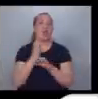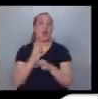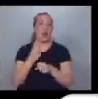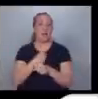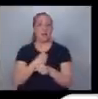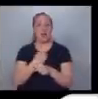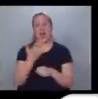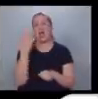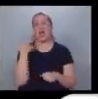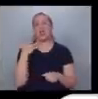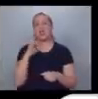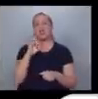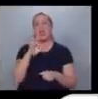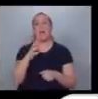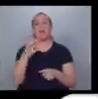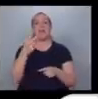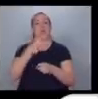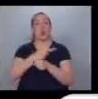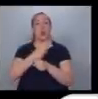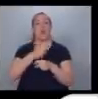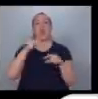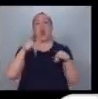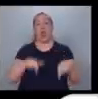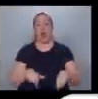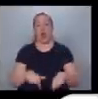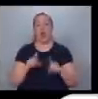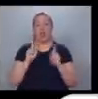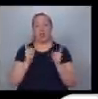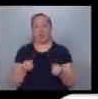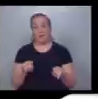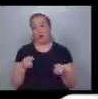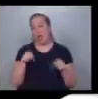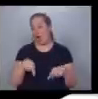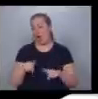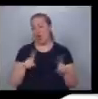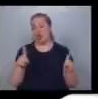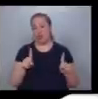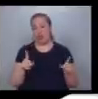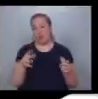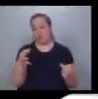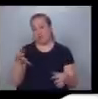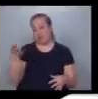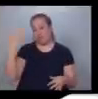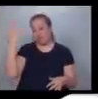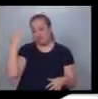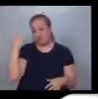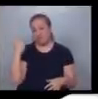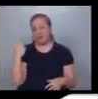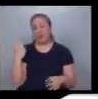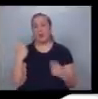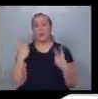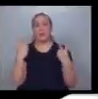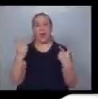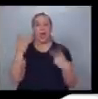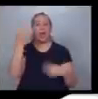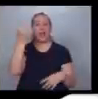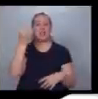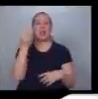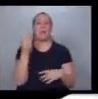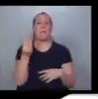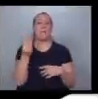hacía solo cuando terminaban la secundaria. Ahora se incorporó, ahora no, en realidad desde los últimos años, el viaje de egresados para